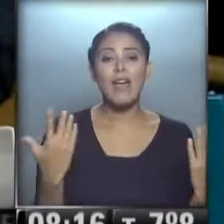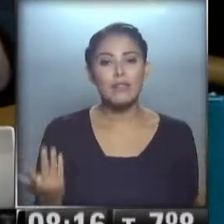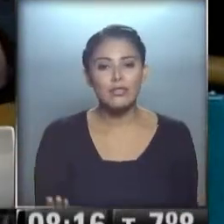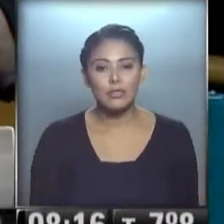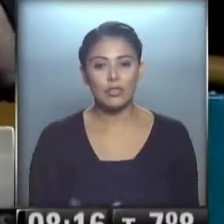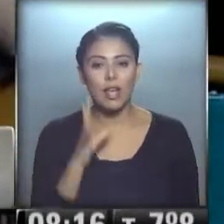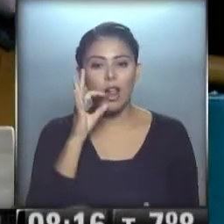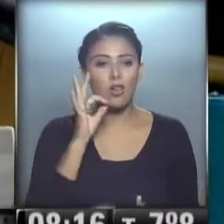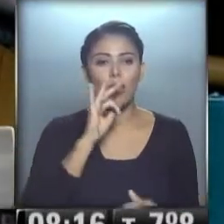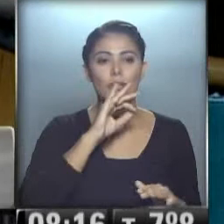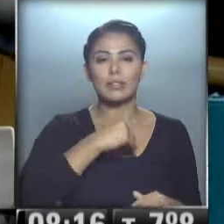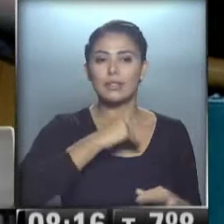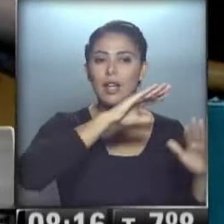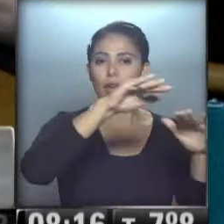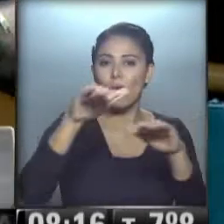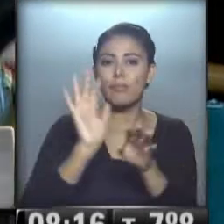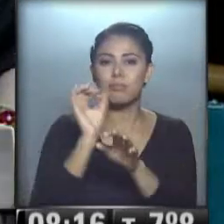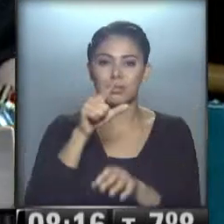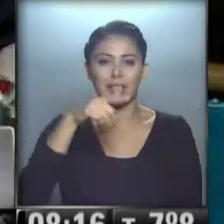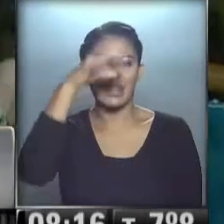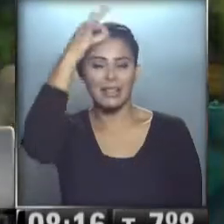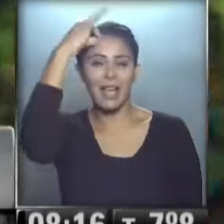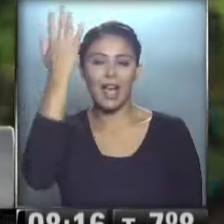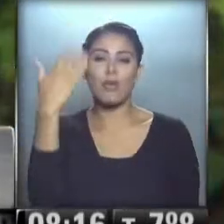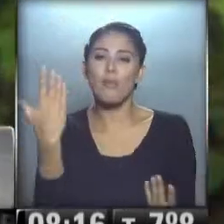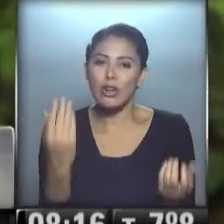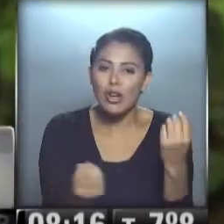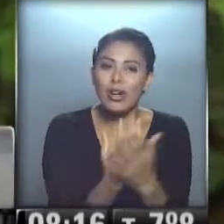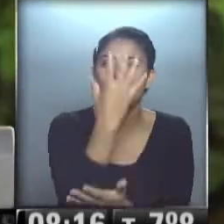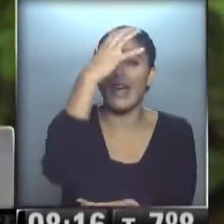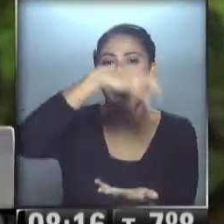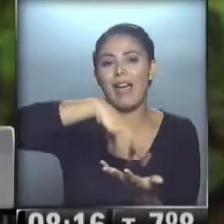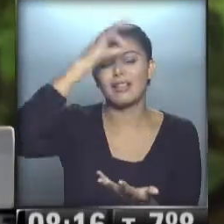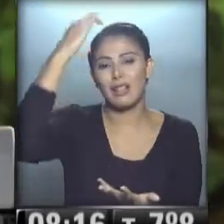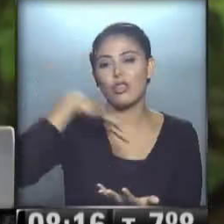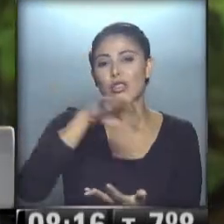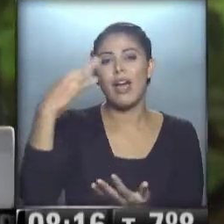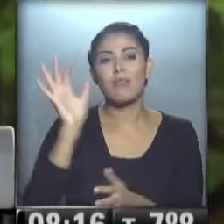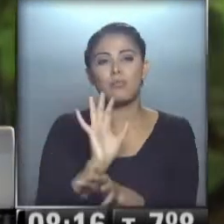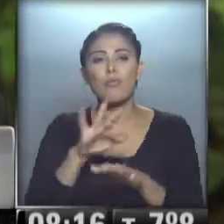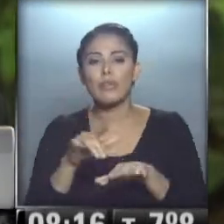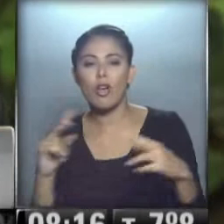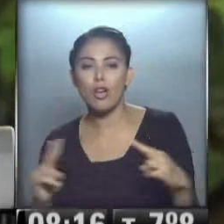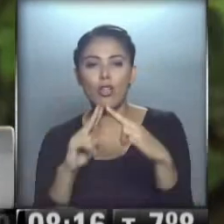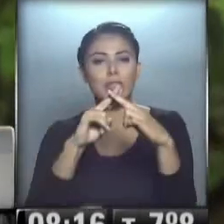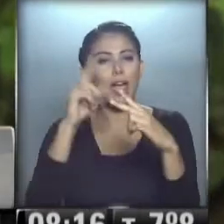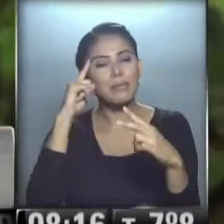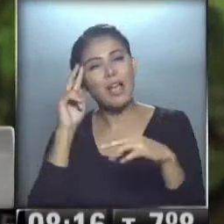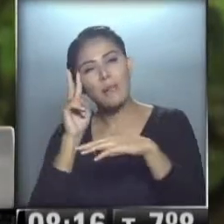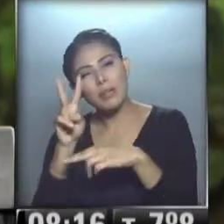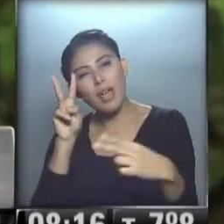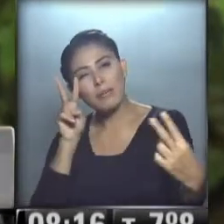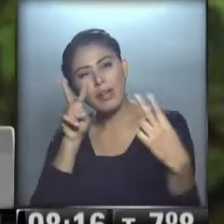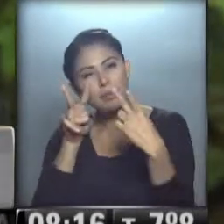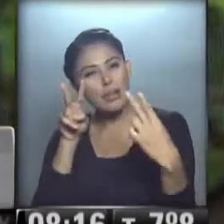fenómeno comunitario que es el teatro, ¿no? Para eso existe el teatro, para que una sociedad se encuentre, se piense, se mire,